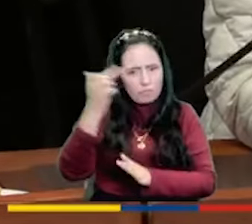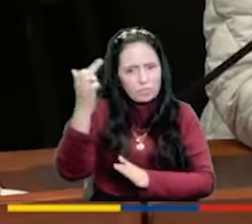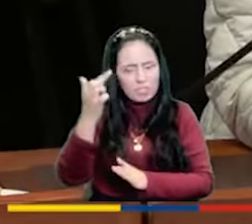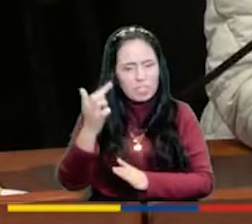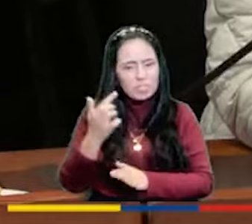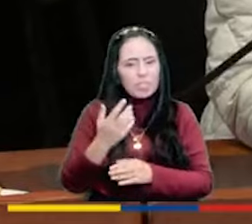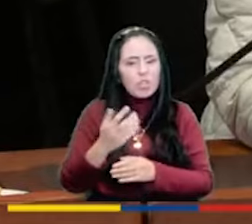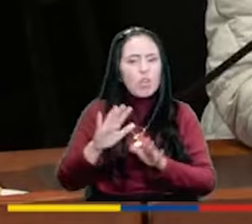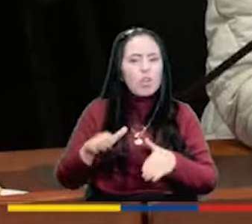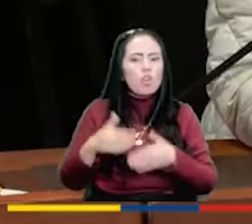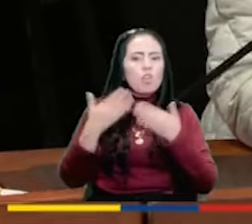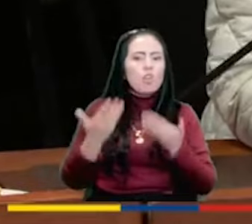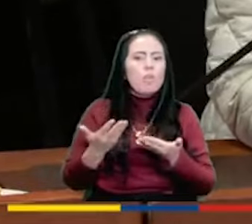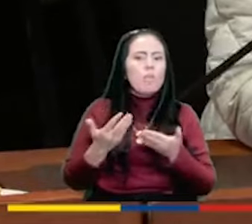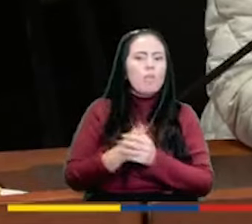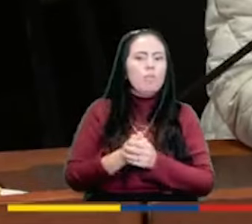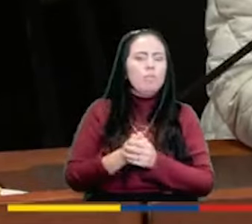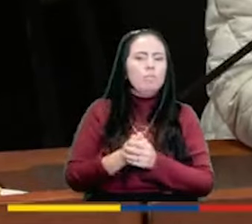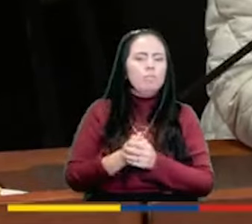como